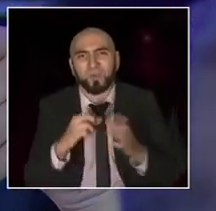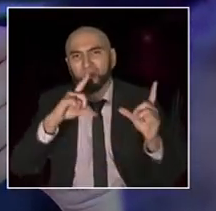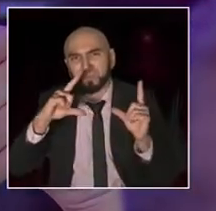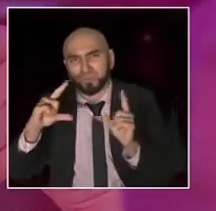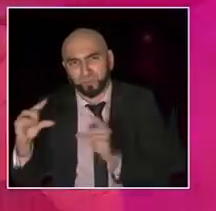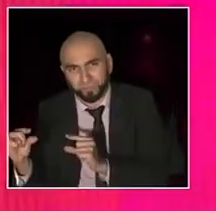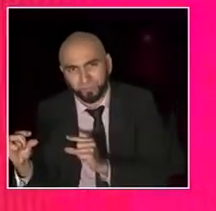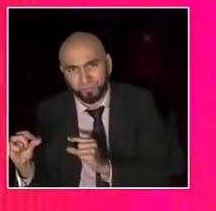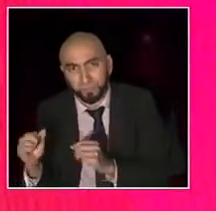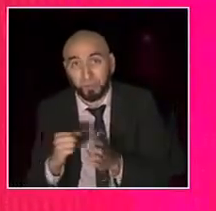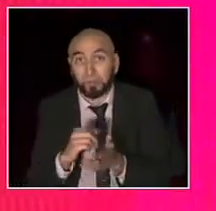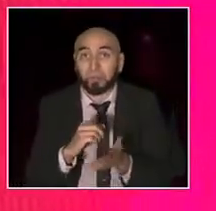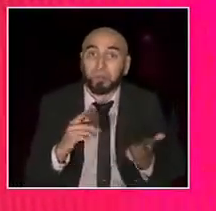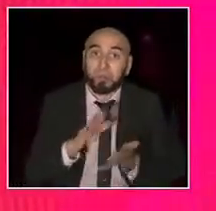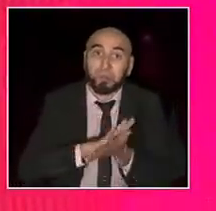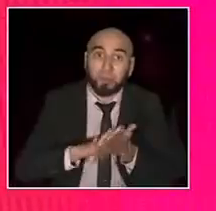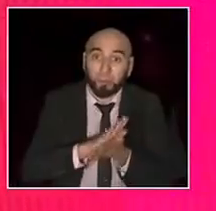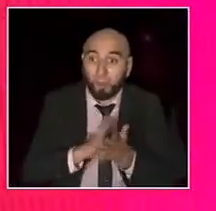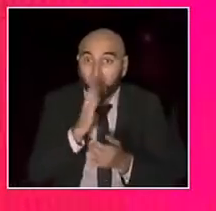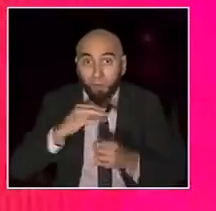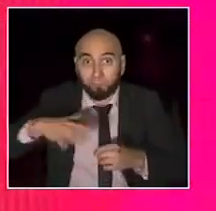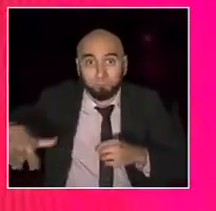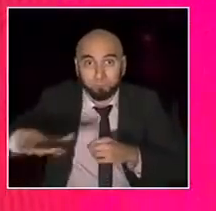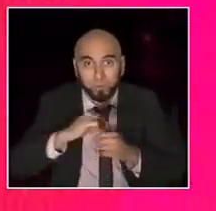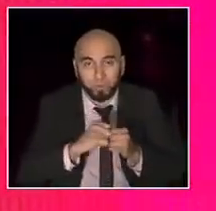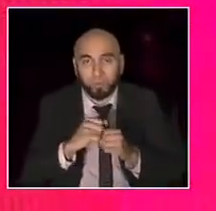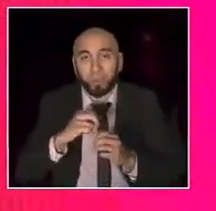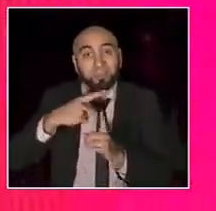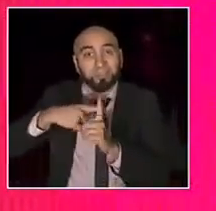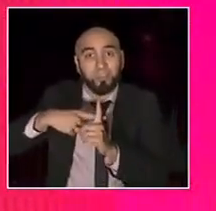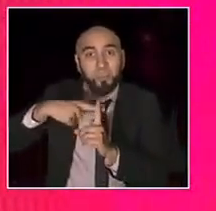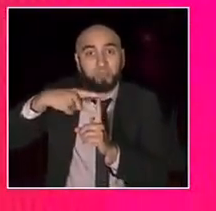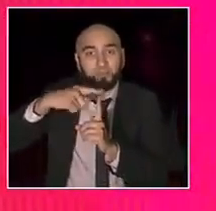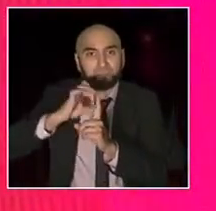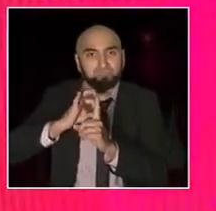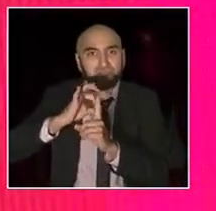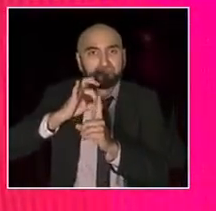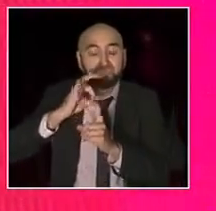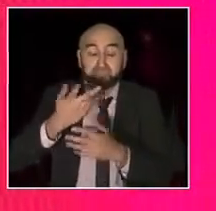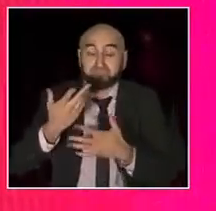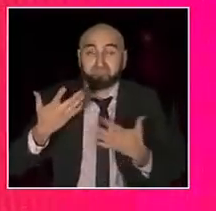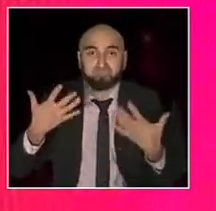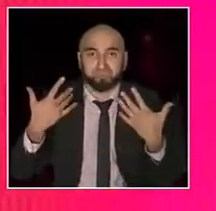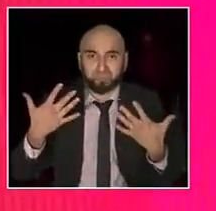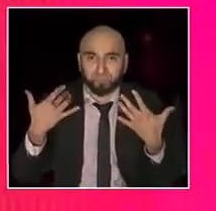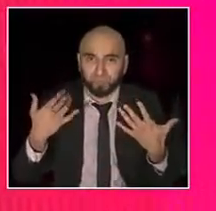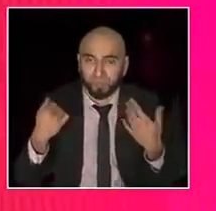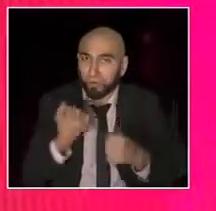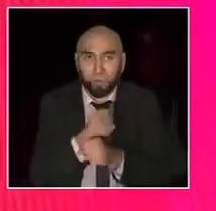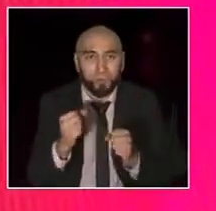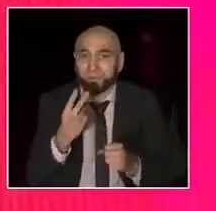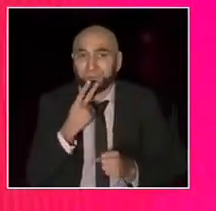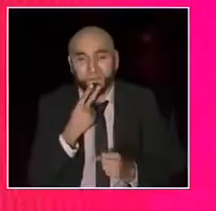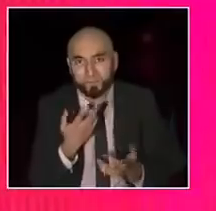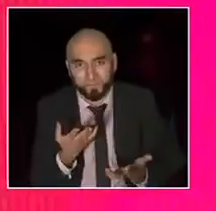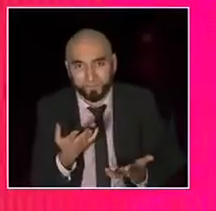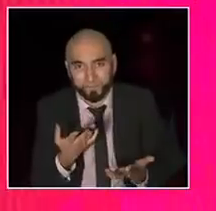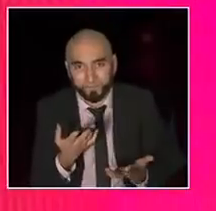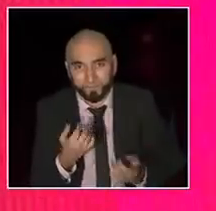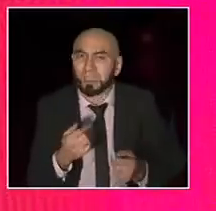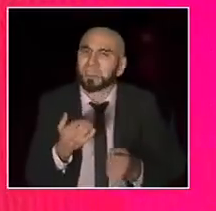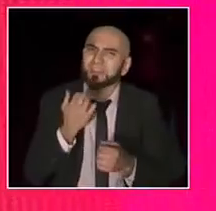temperaturas que tendríamos hoy día harían imposible la supervivencia de la raza humana sobre este mundo. Y también